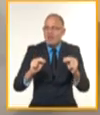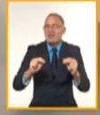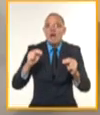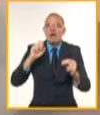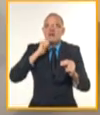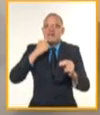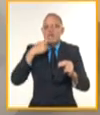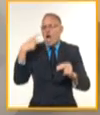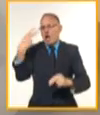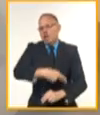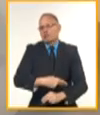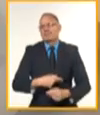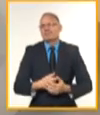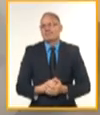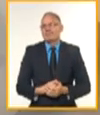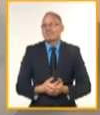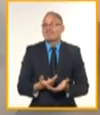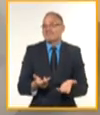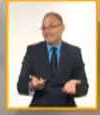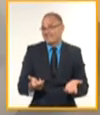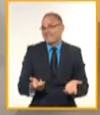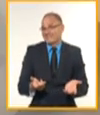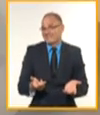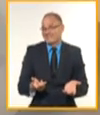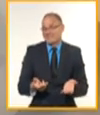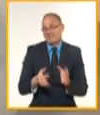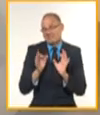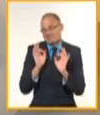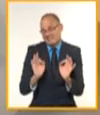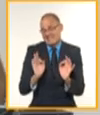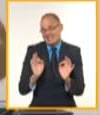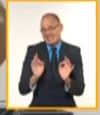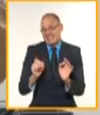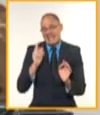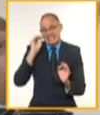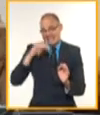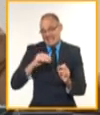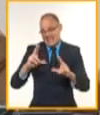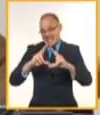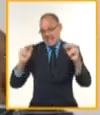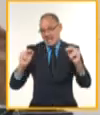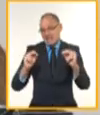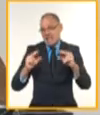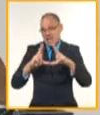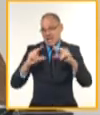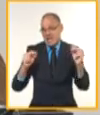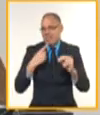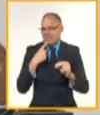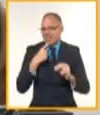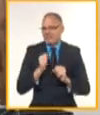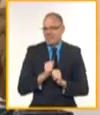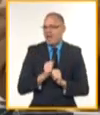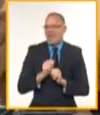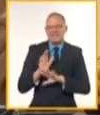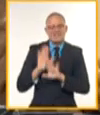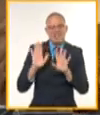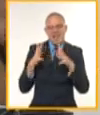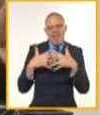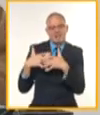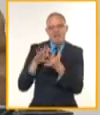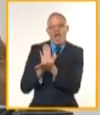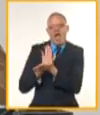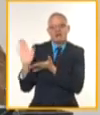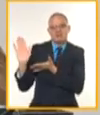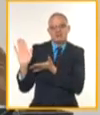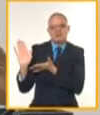disociador. Precisamente aprovecho para recordar, era en Nicaragua, porque Nicaragua fue la que dijo no queremos nada más de la USAID y siguió adelante